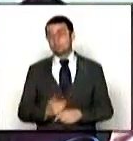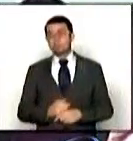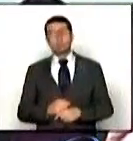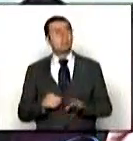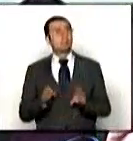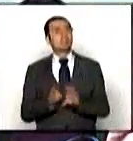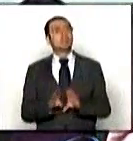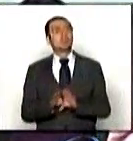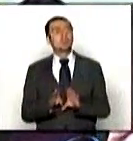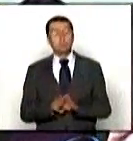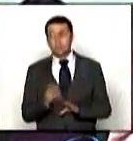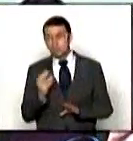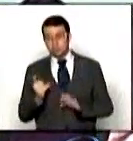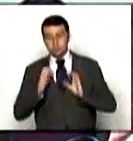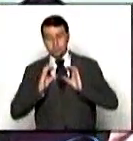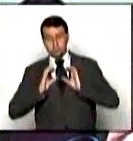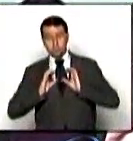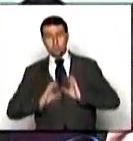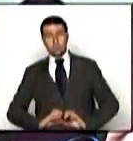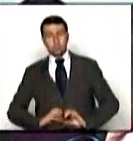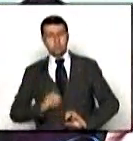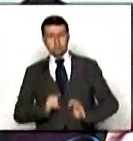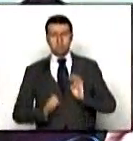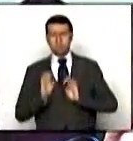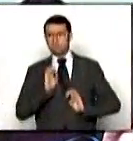manera, el sistema inmune está formado por